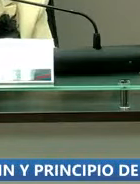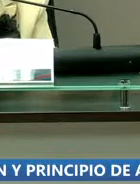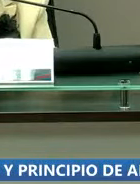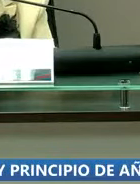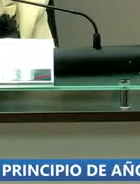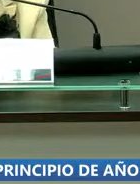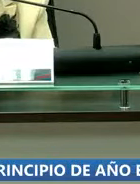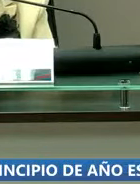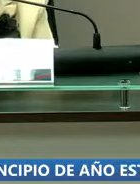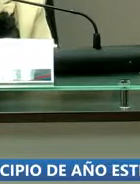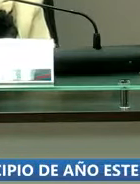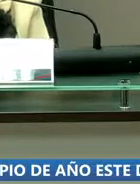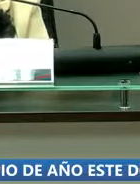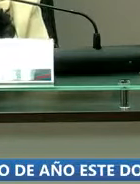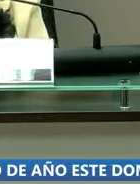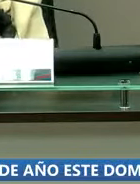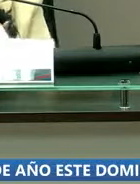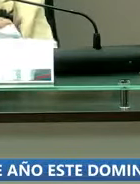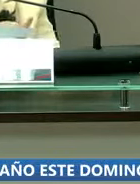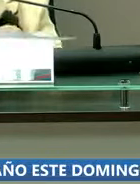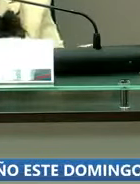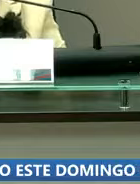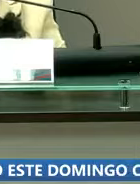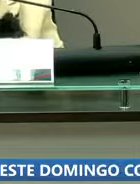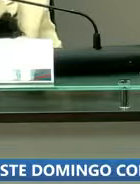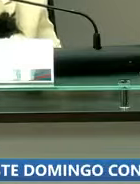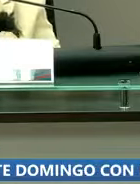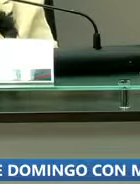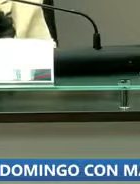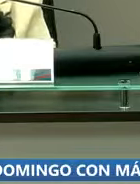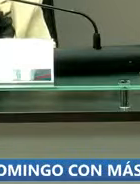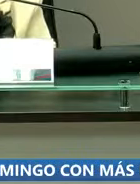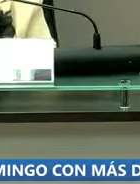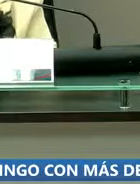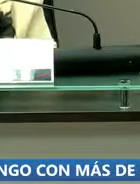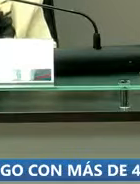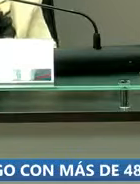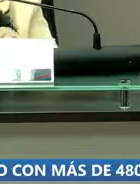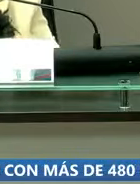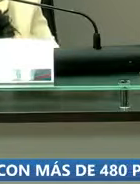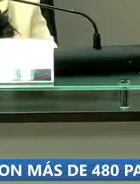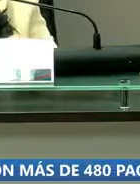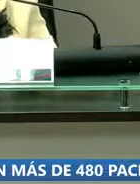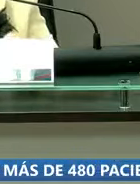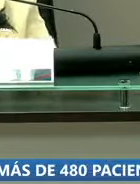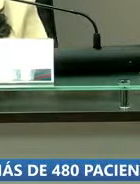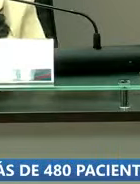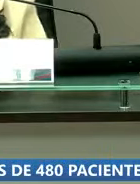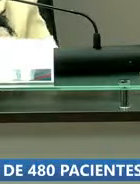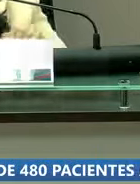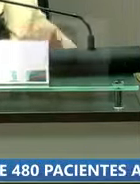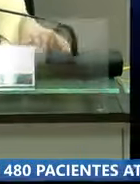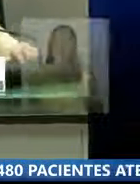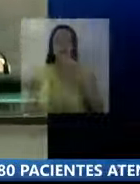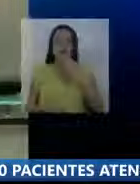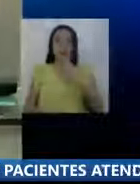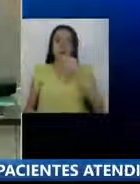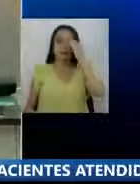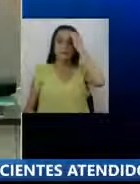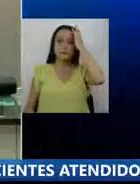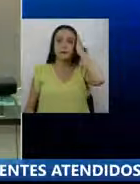y podría suspenderse o pausarse las elecciones del próximo 8 de febrero. Gracias.